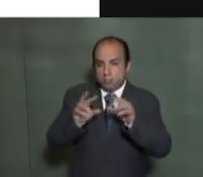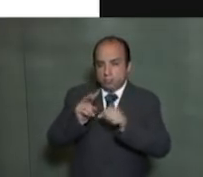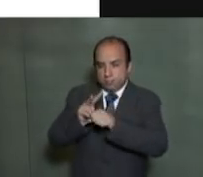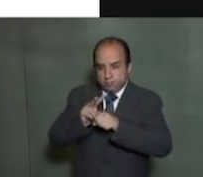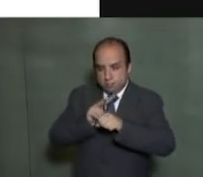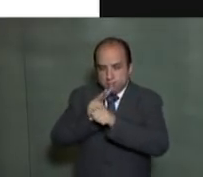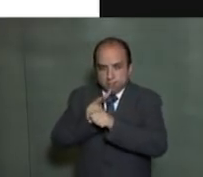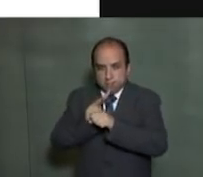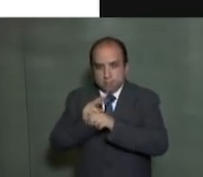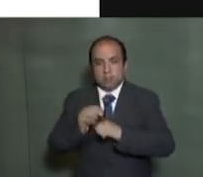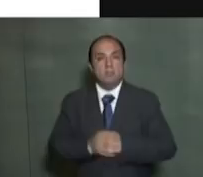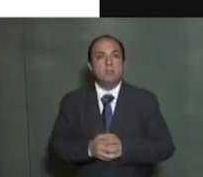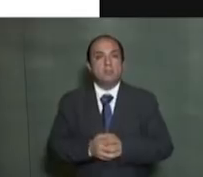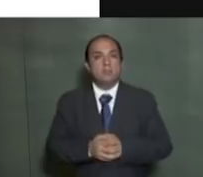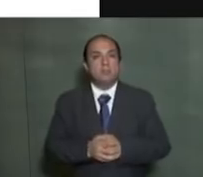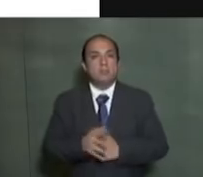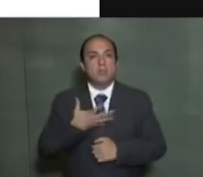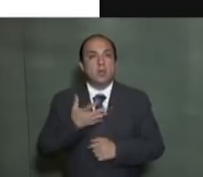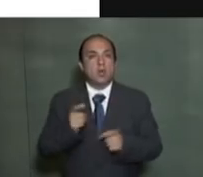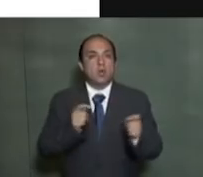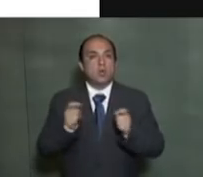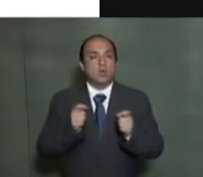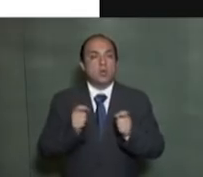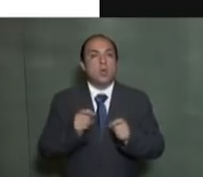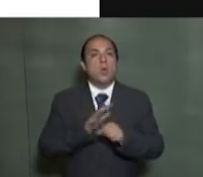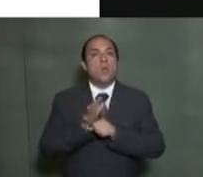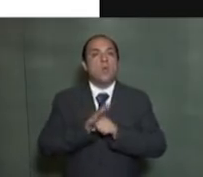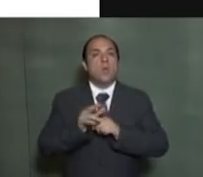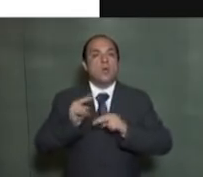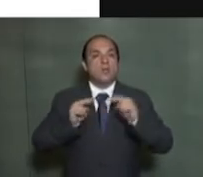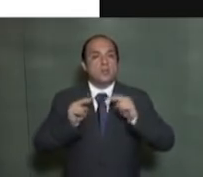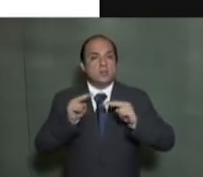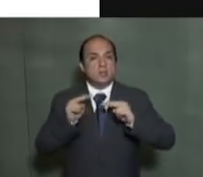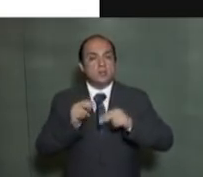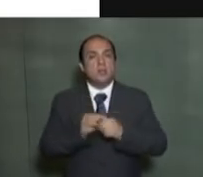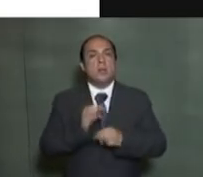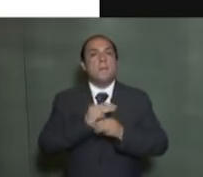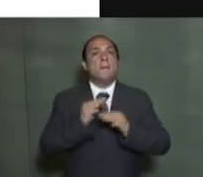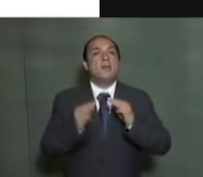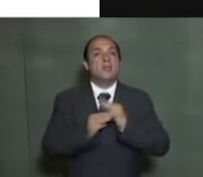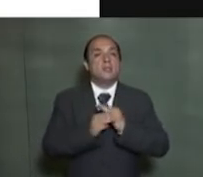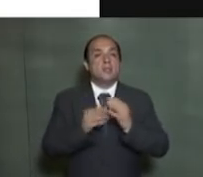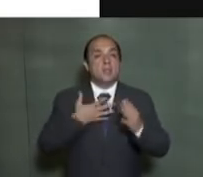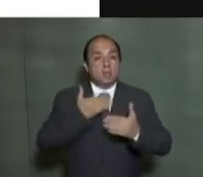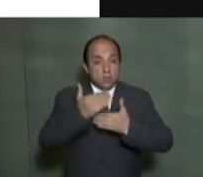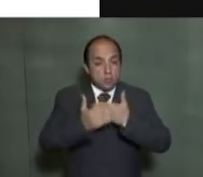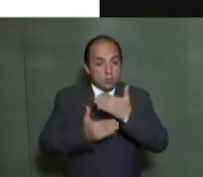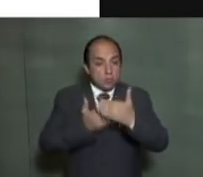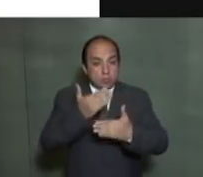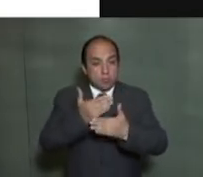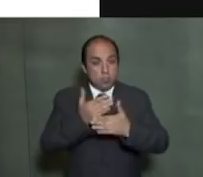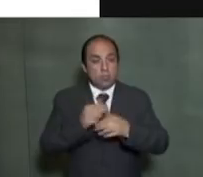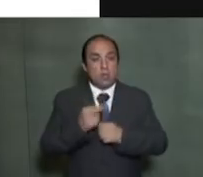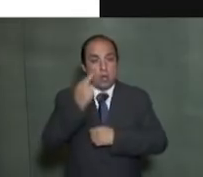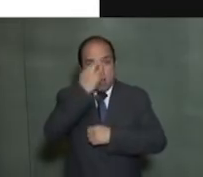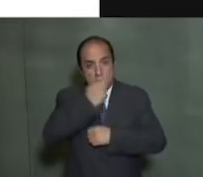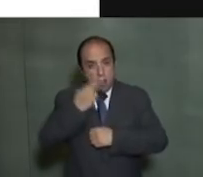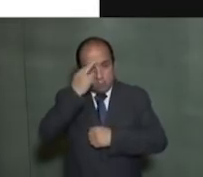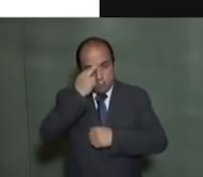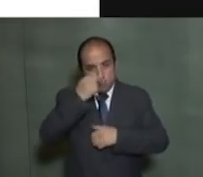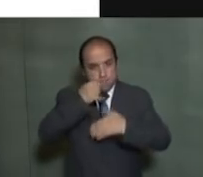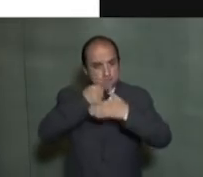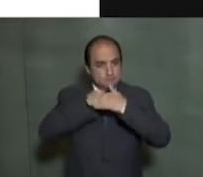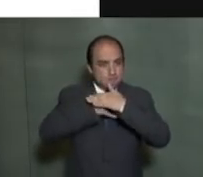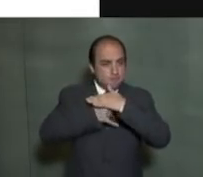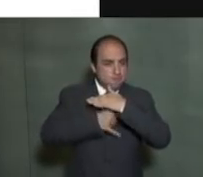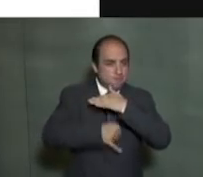pormenorizada, tal vez un tema de control de calidad de los materiales, en fin, un proceso de evaluación más preciso y